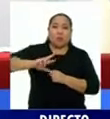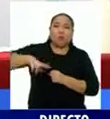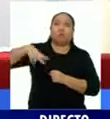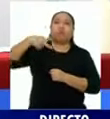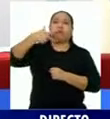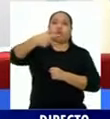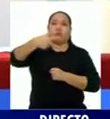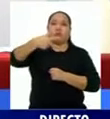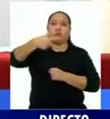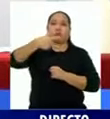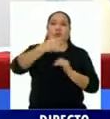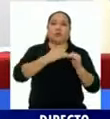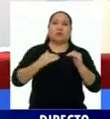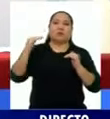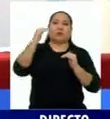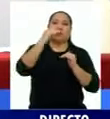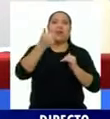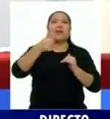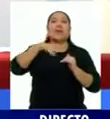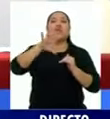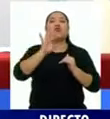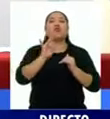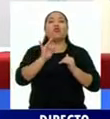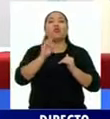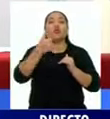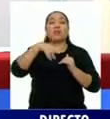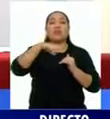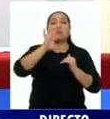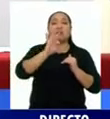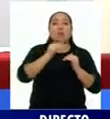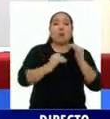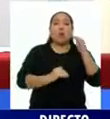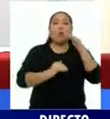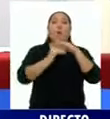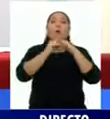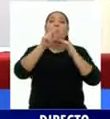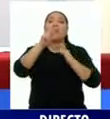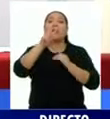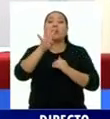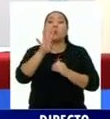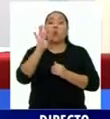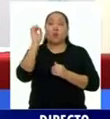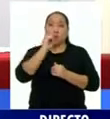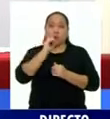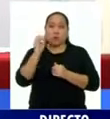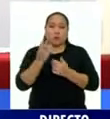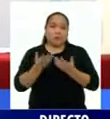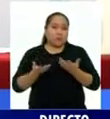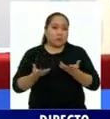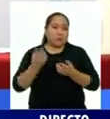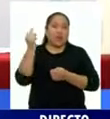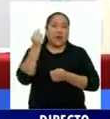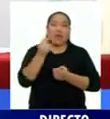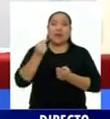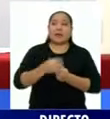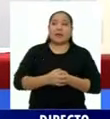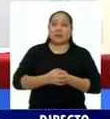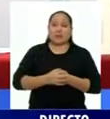triplicó, llegando a 18, 19, 24%. Entonces, este caso